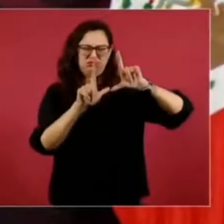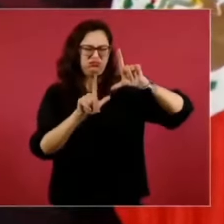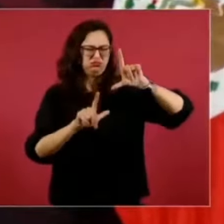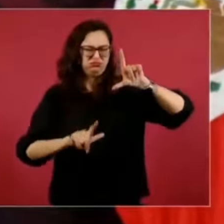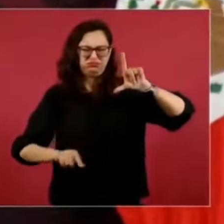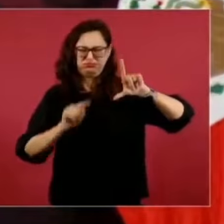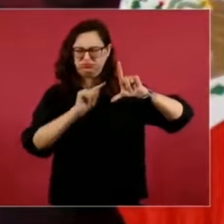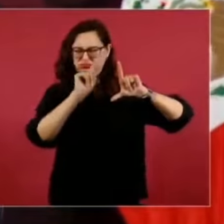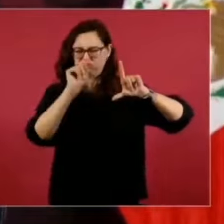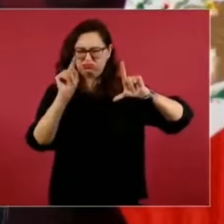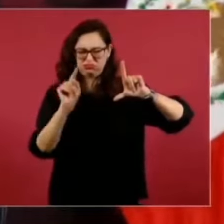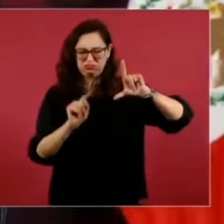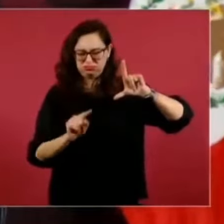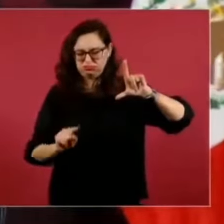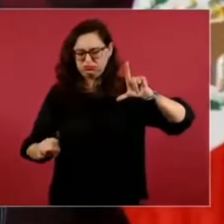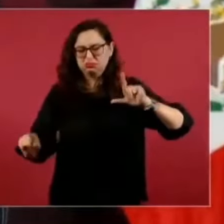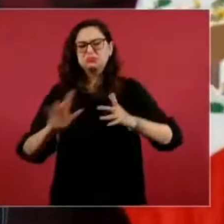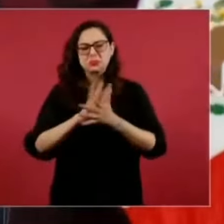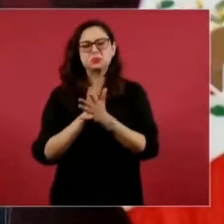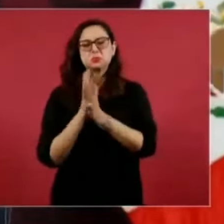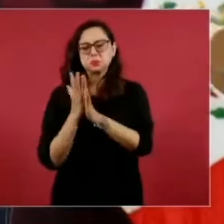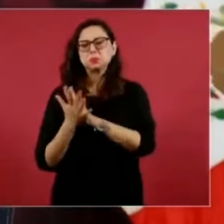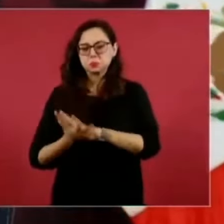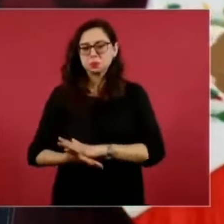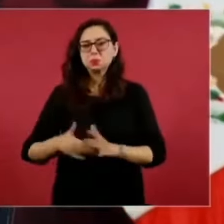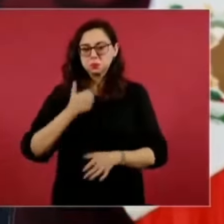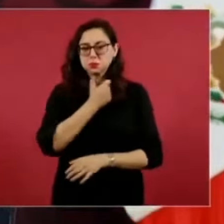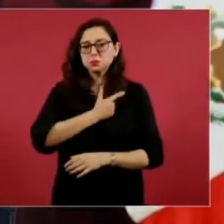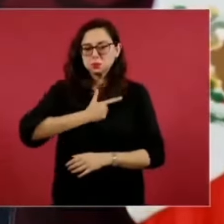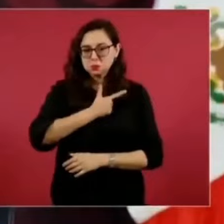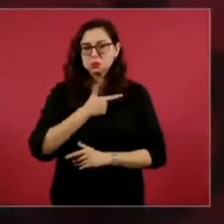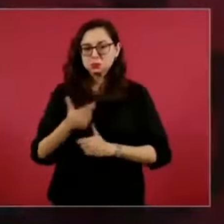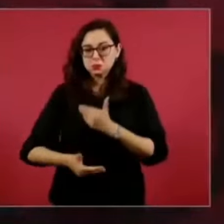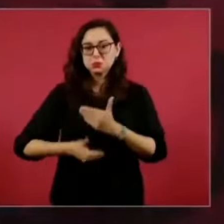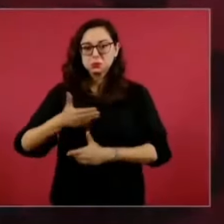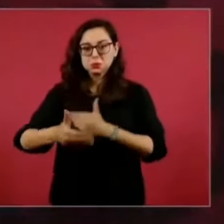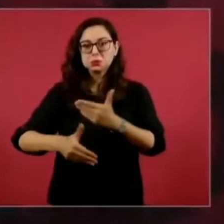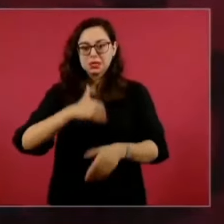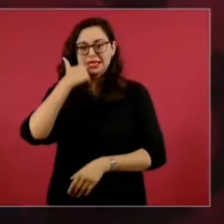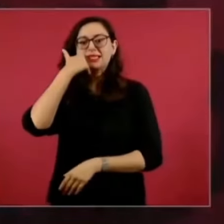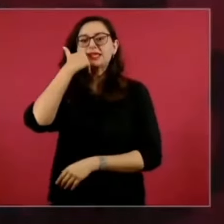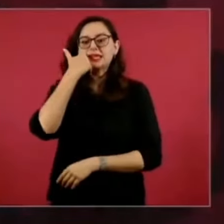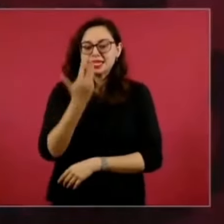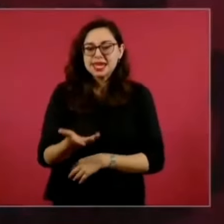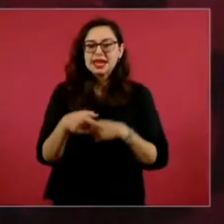país quieren que continúe la transformación